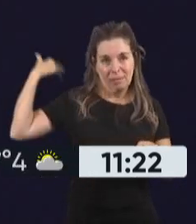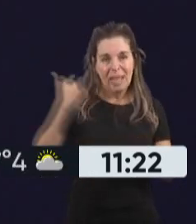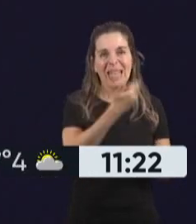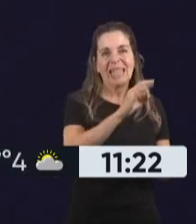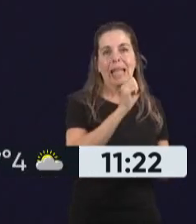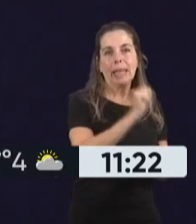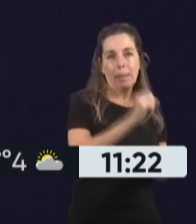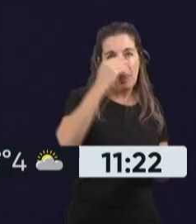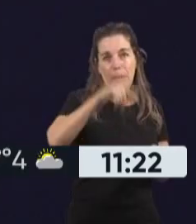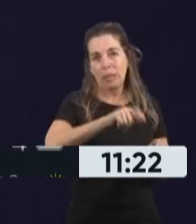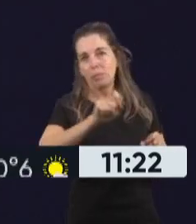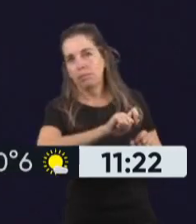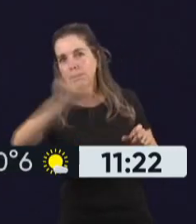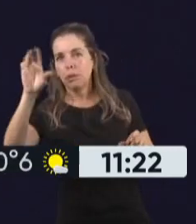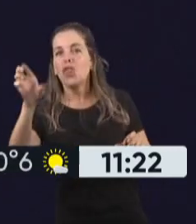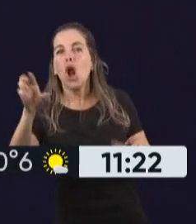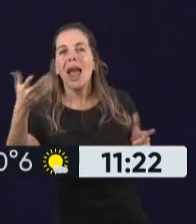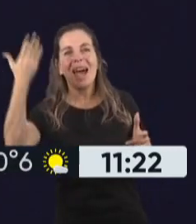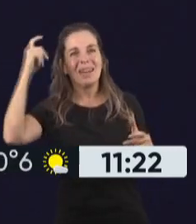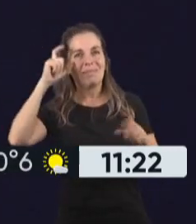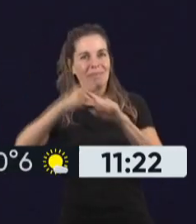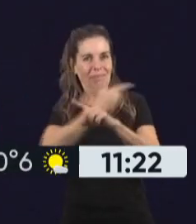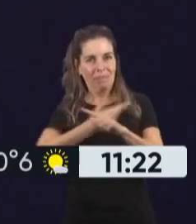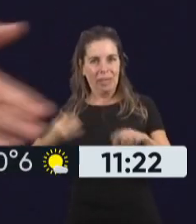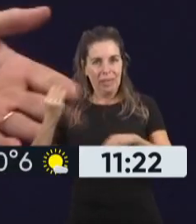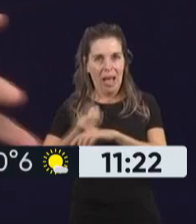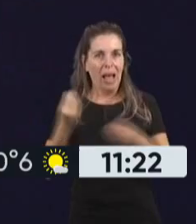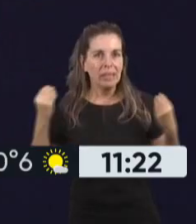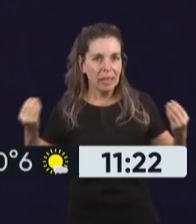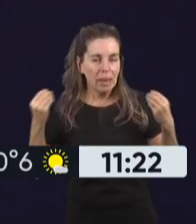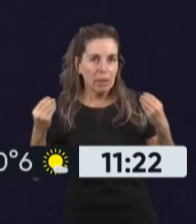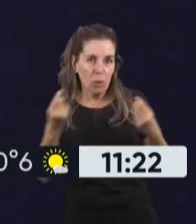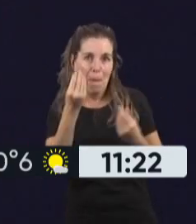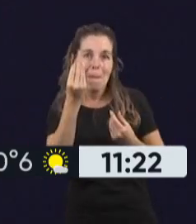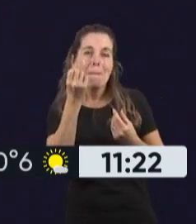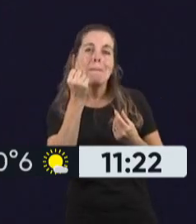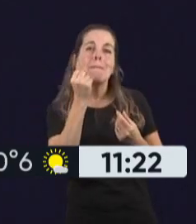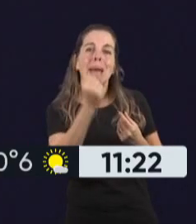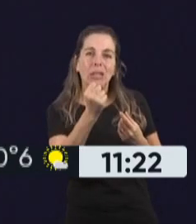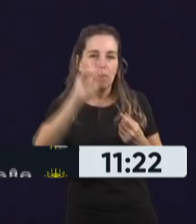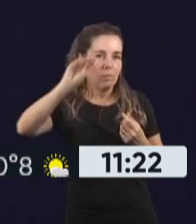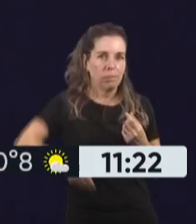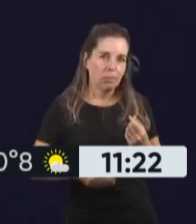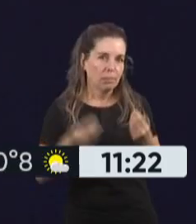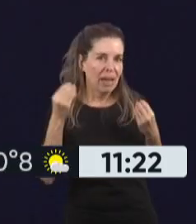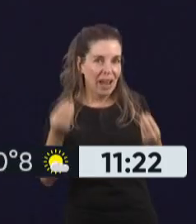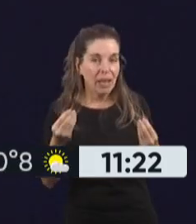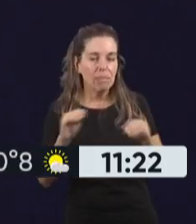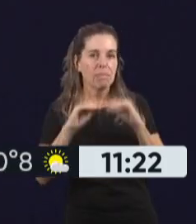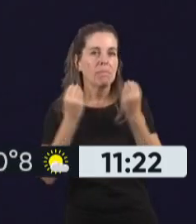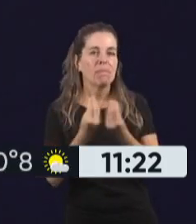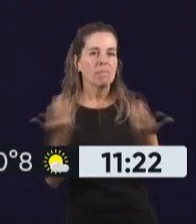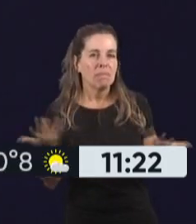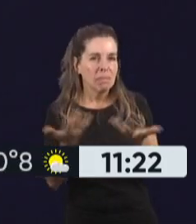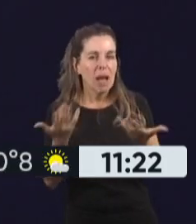de 1.200, bueno, con esa devaluación brutal que logró, ¿no? Porque en tal caso se fue con índices de